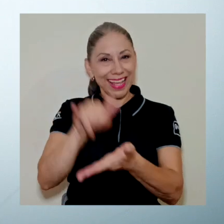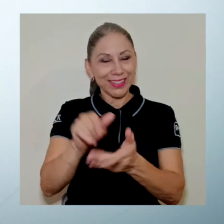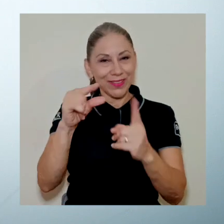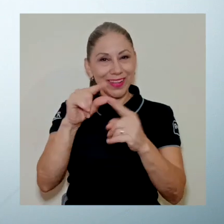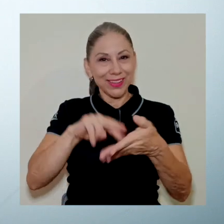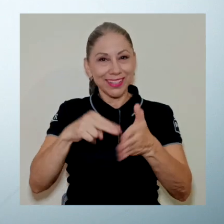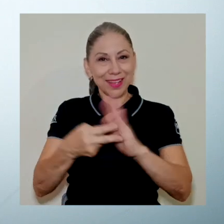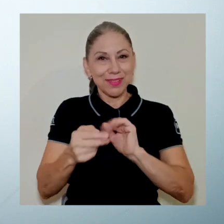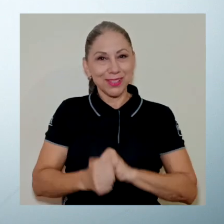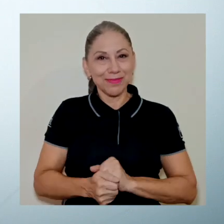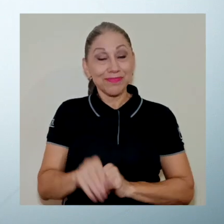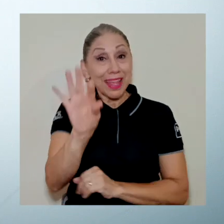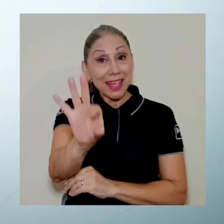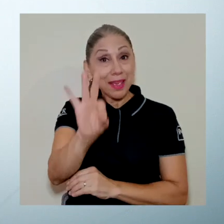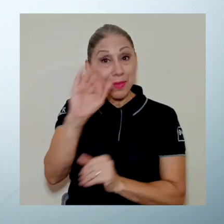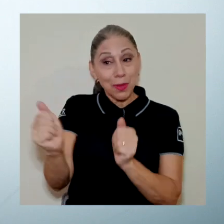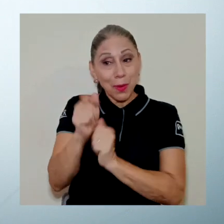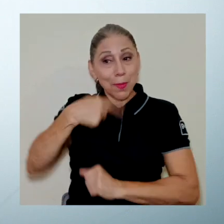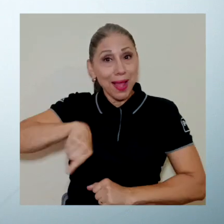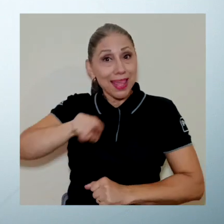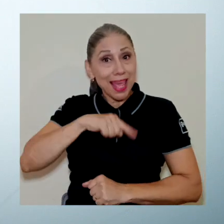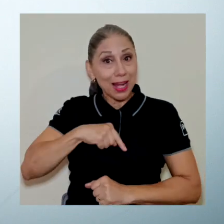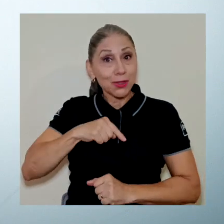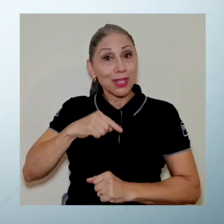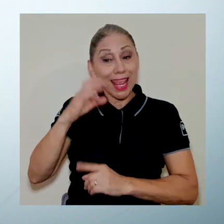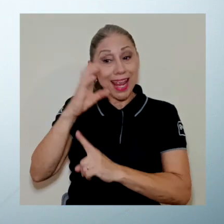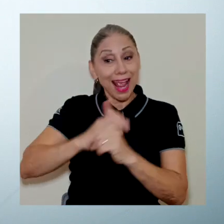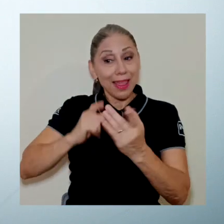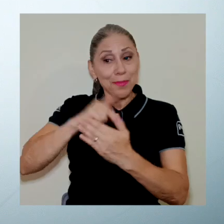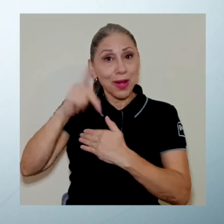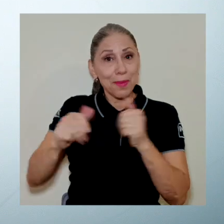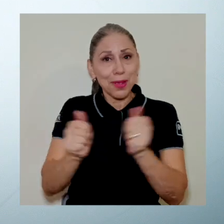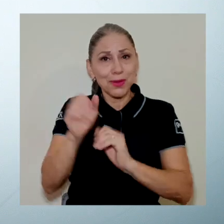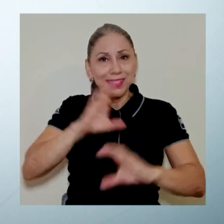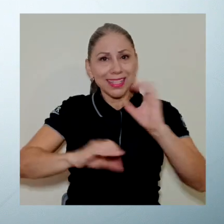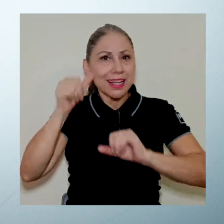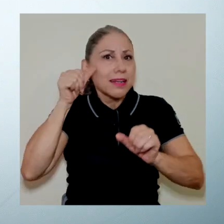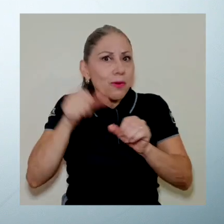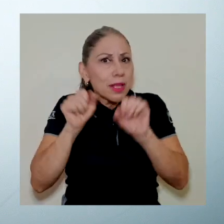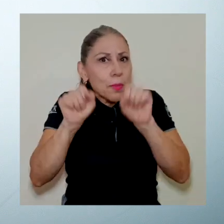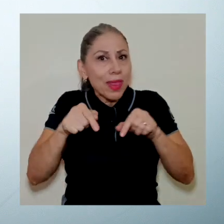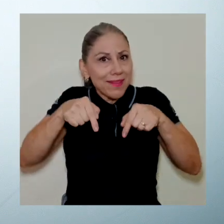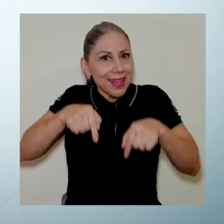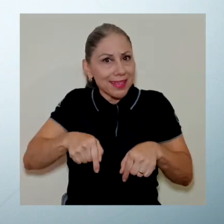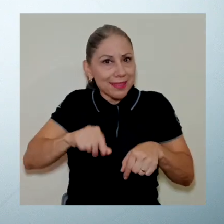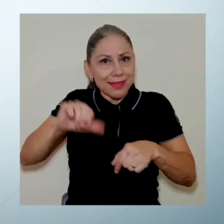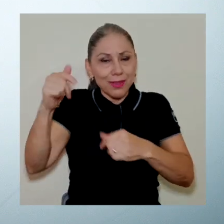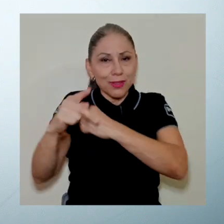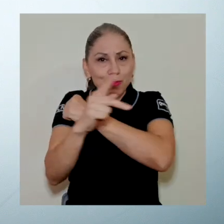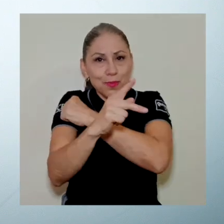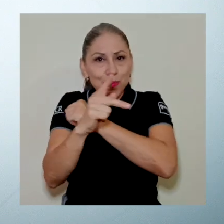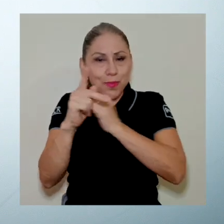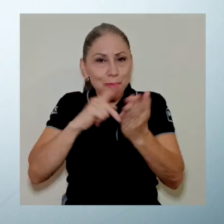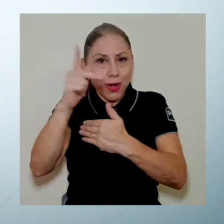Esto fue Conceptos. Los invito a acompañarnos en cada programa de Conciencia. Recuerde que puede ver este y otros